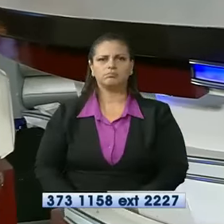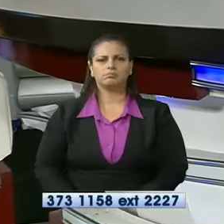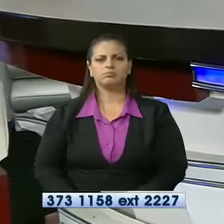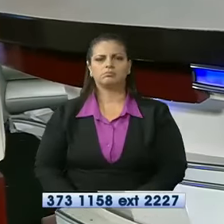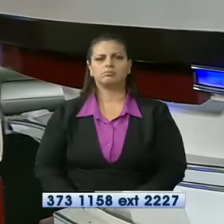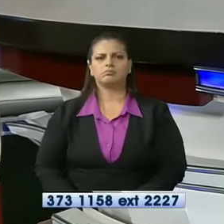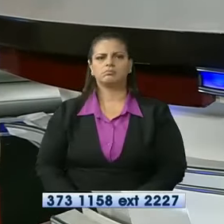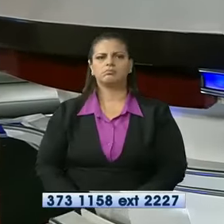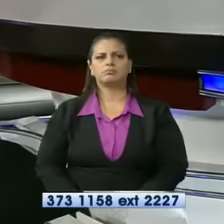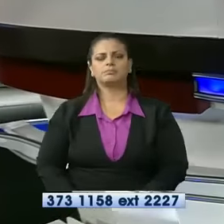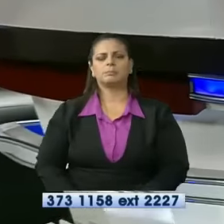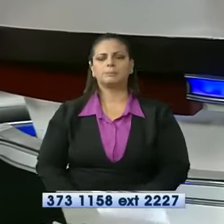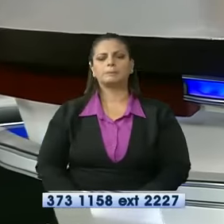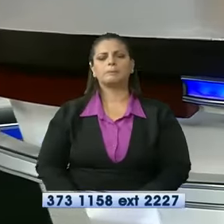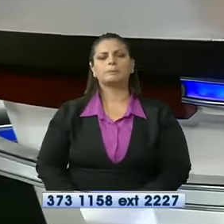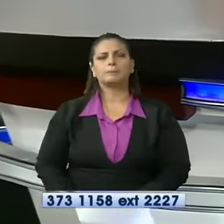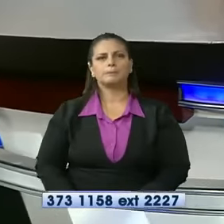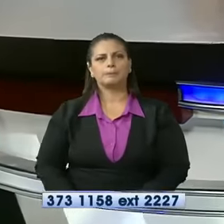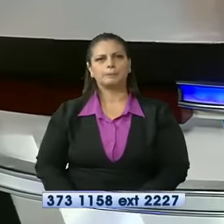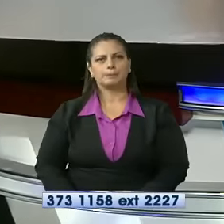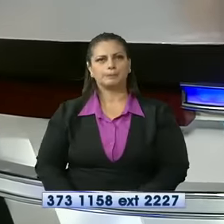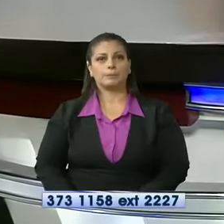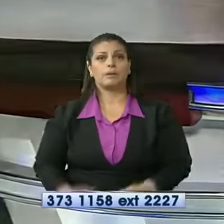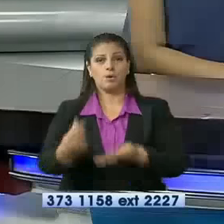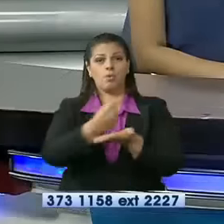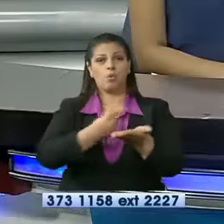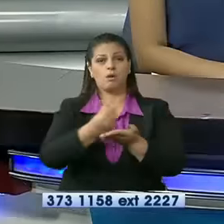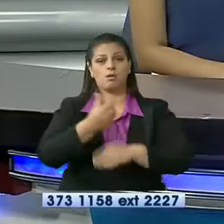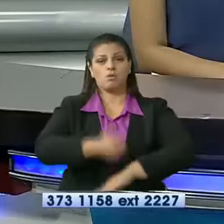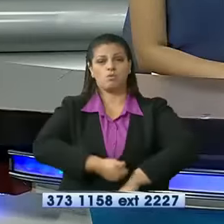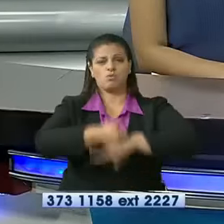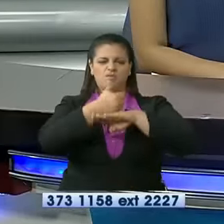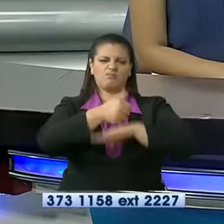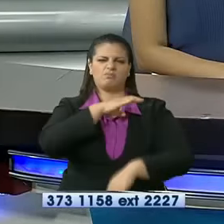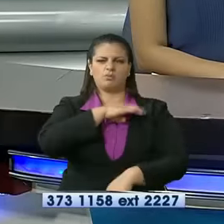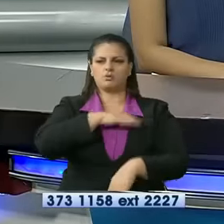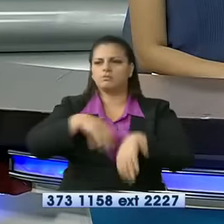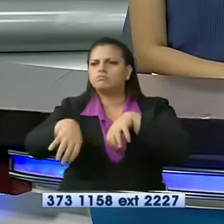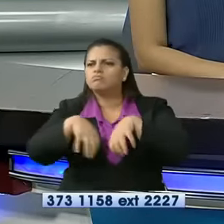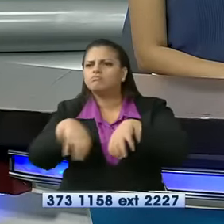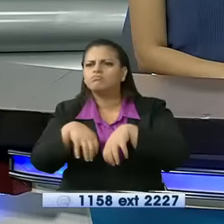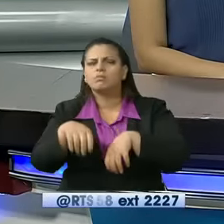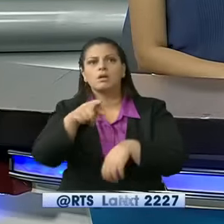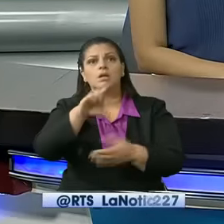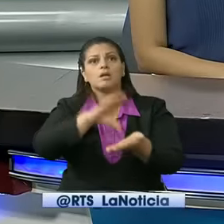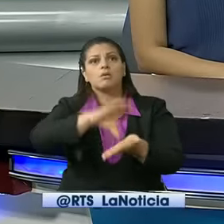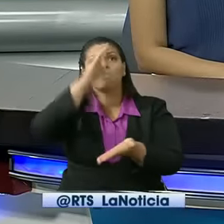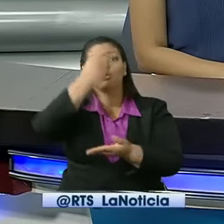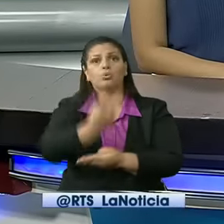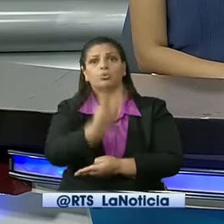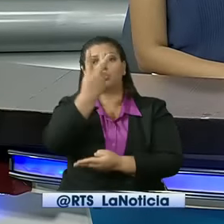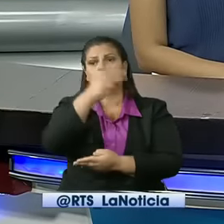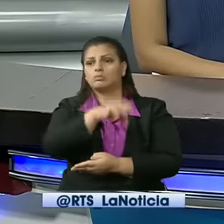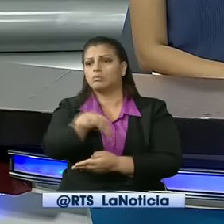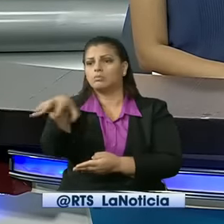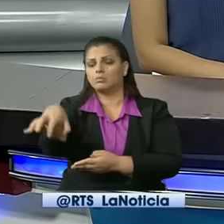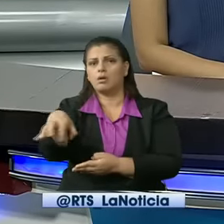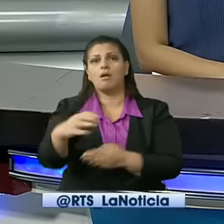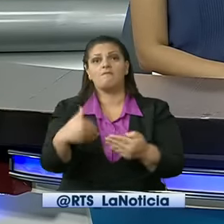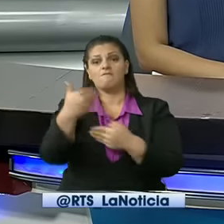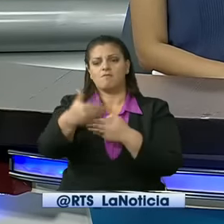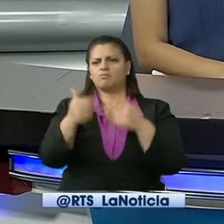las personas indigentes, las personas chamberas, las personas que viven en la calle. Son más frágiles para el cometimiento de este delito, en vista que no tienen